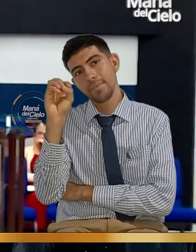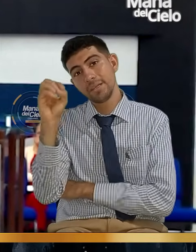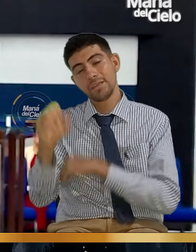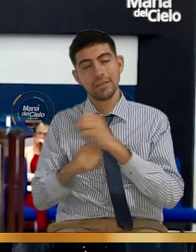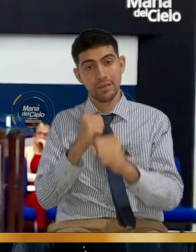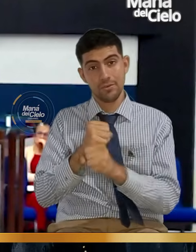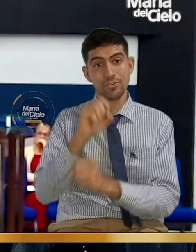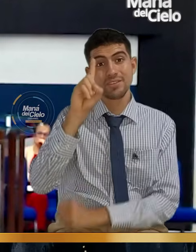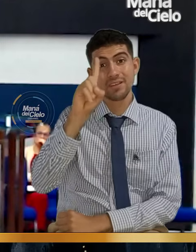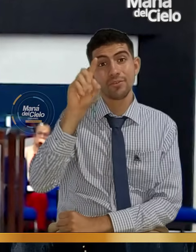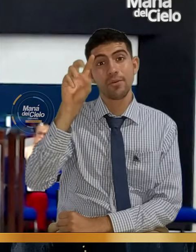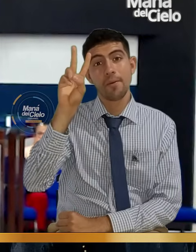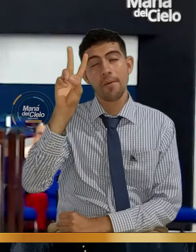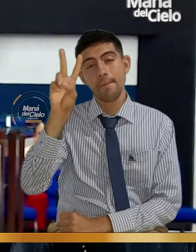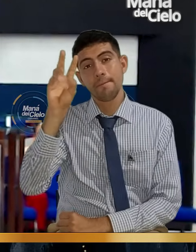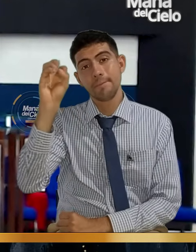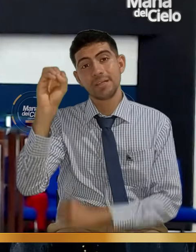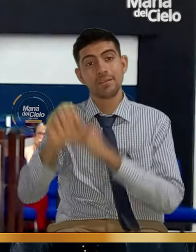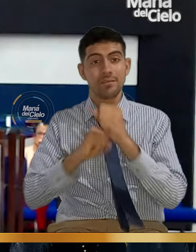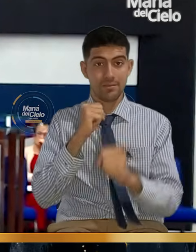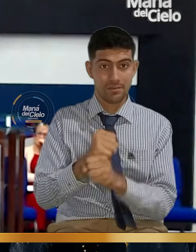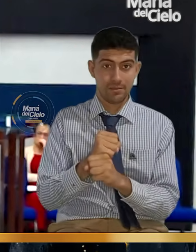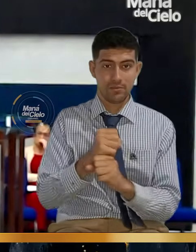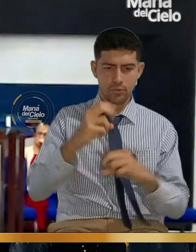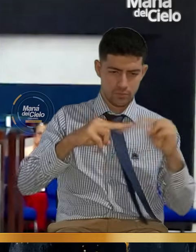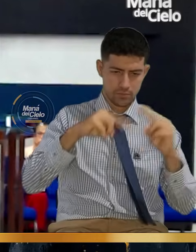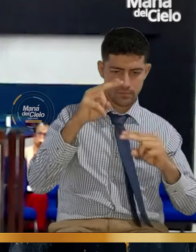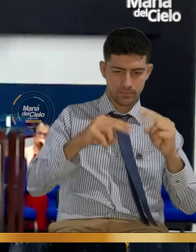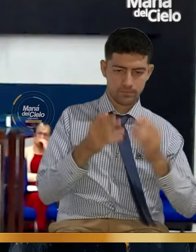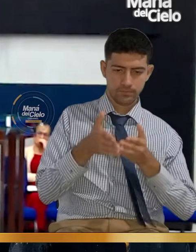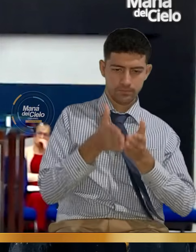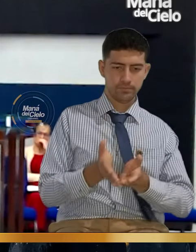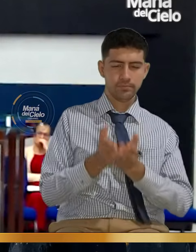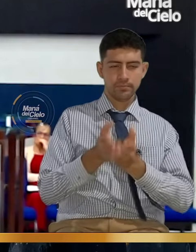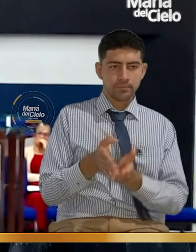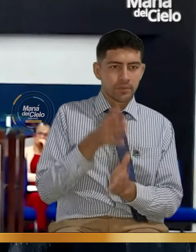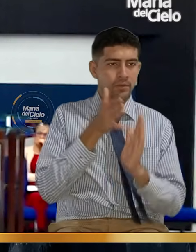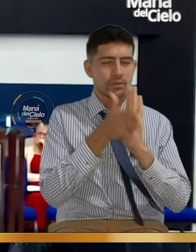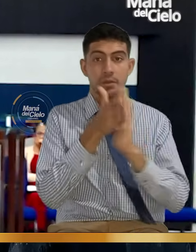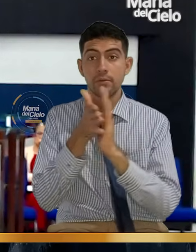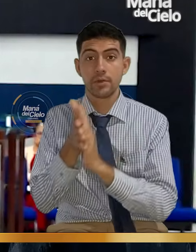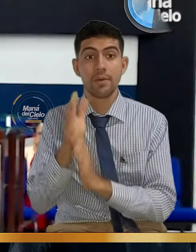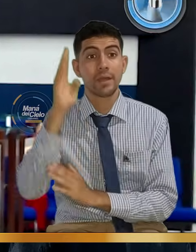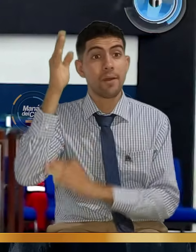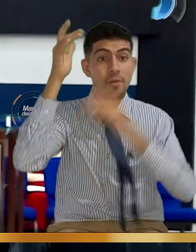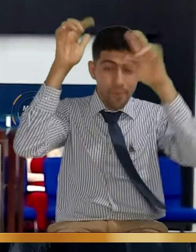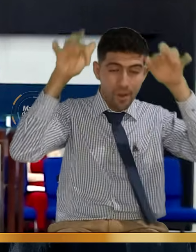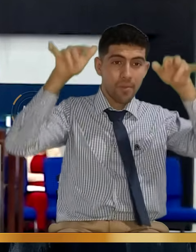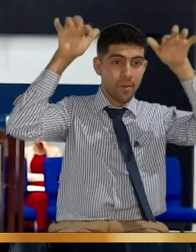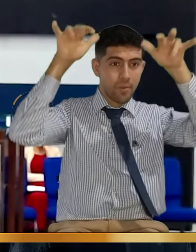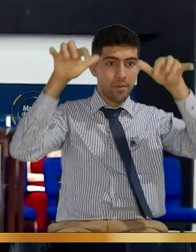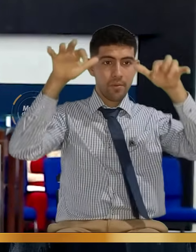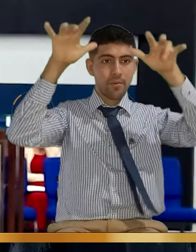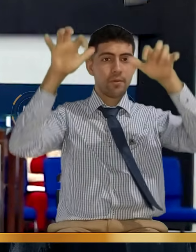40 días lloviendo, hermanos. Imagínense, la gente se subía a las montañas y allá llegaba el agua. A los árboles, allá llegaba el